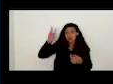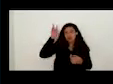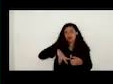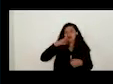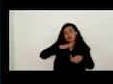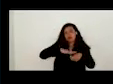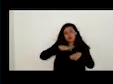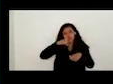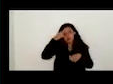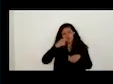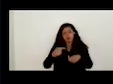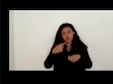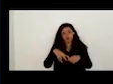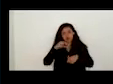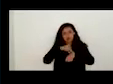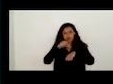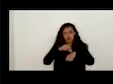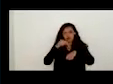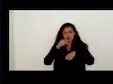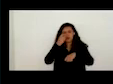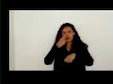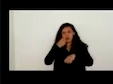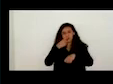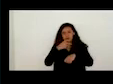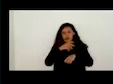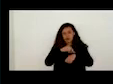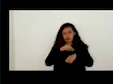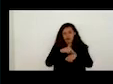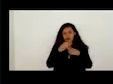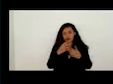los nutriólogos que hemos tenido. También lo